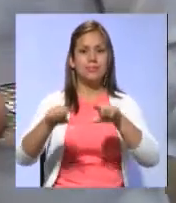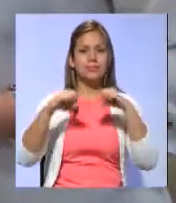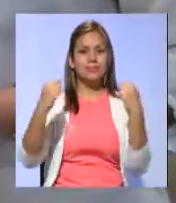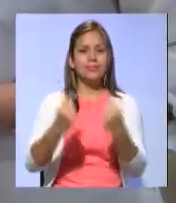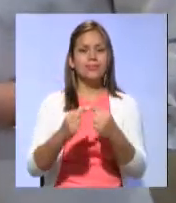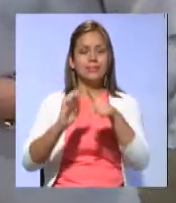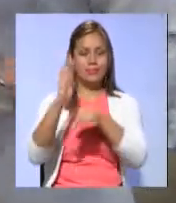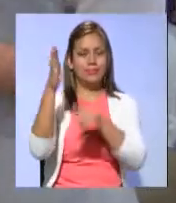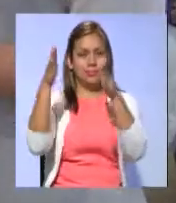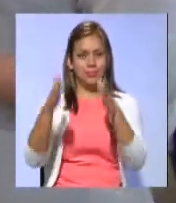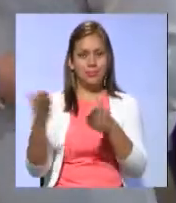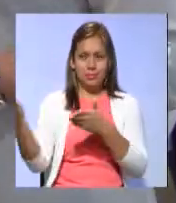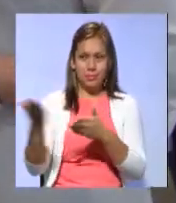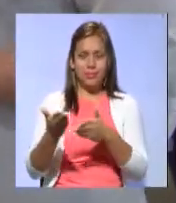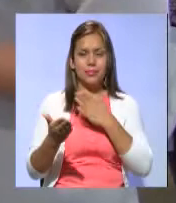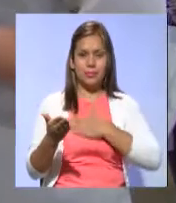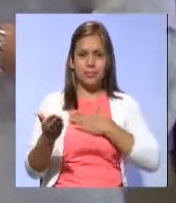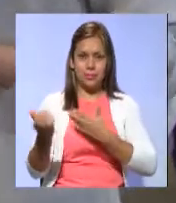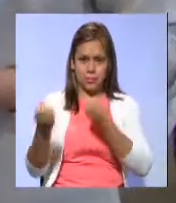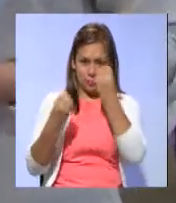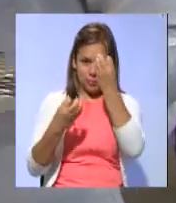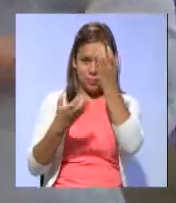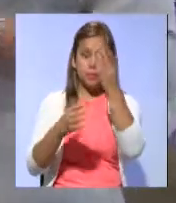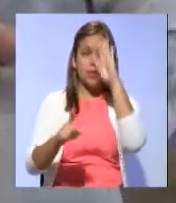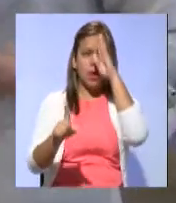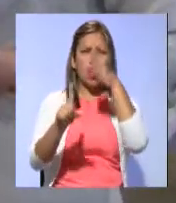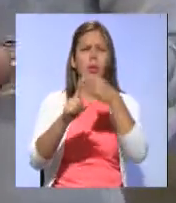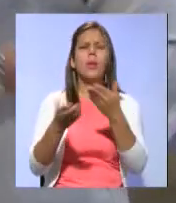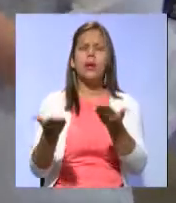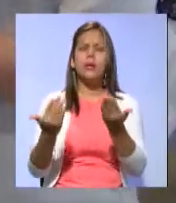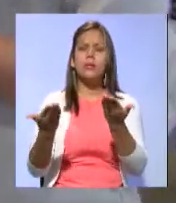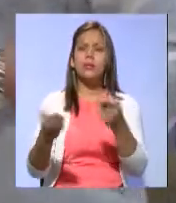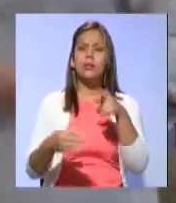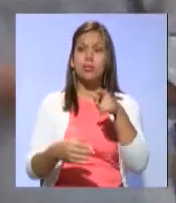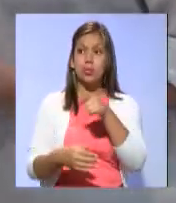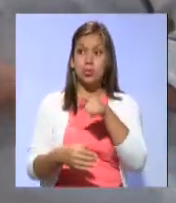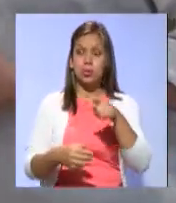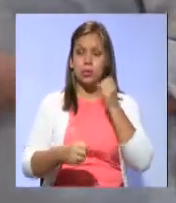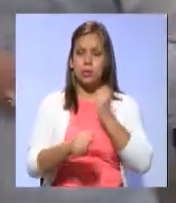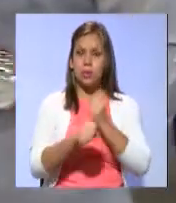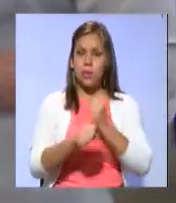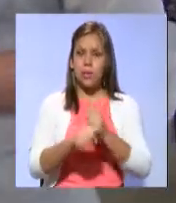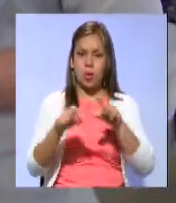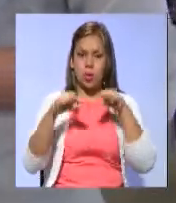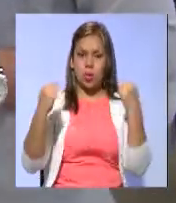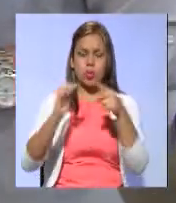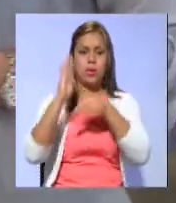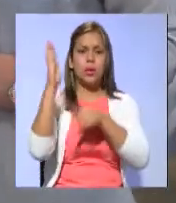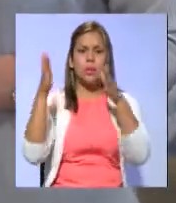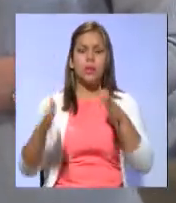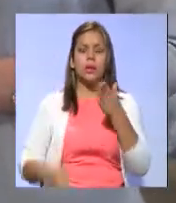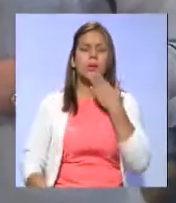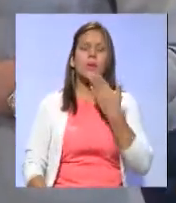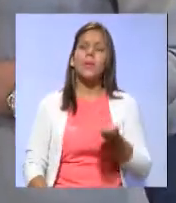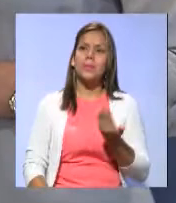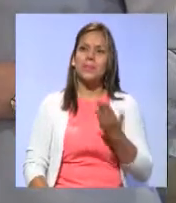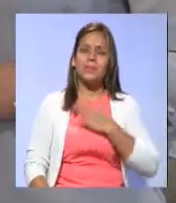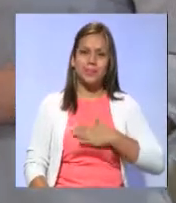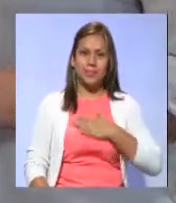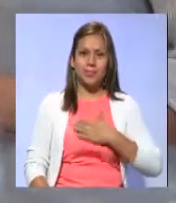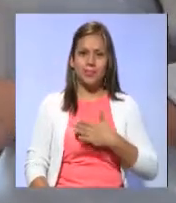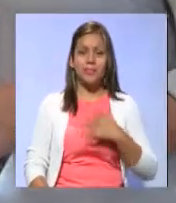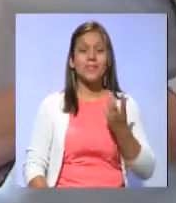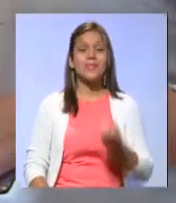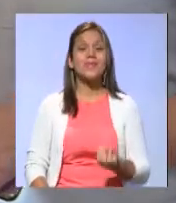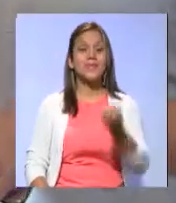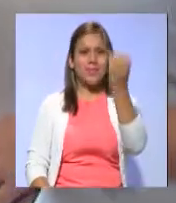poco consultarle, usted comentaba mucho de los objetivos y en los ejes que trabajará este grupo parlamentario. Gracias, buenos días a todos y a